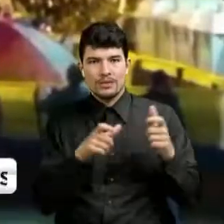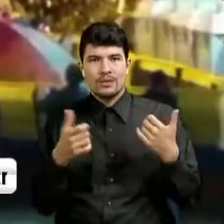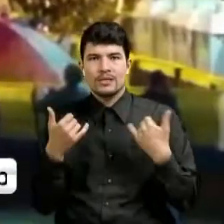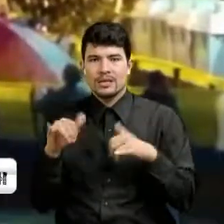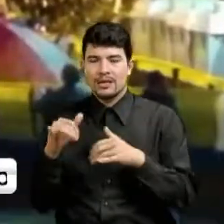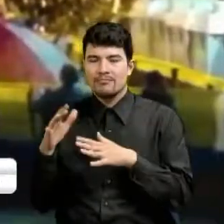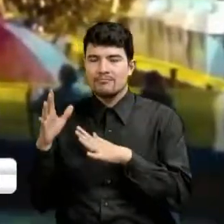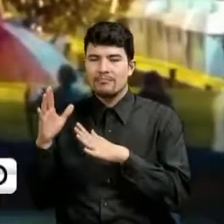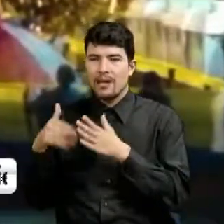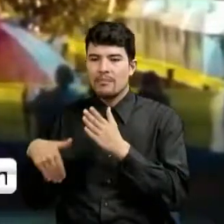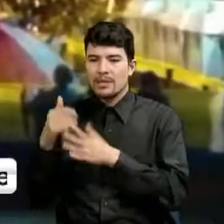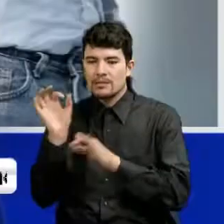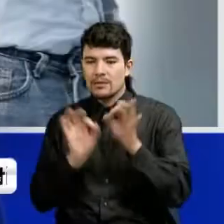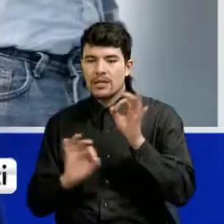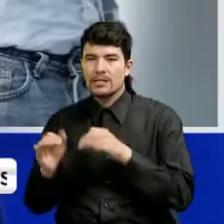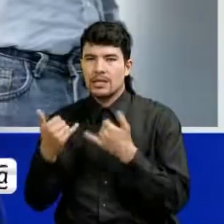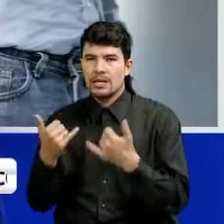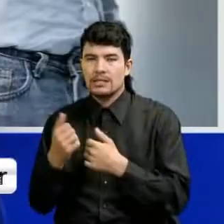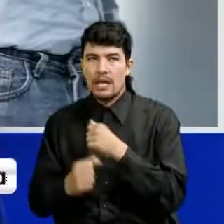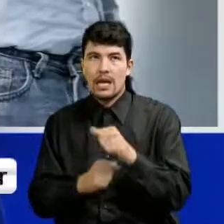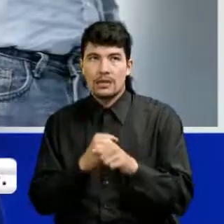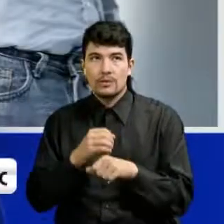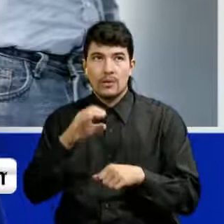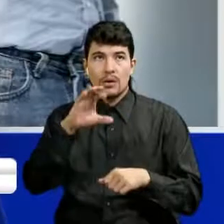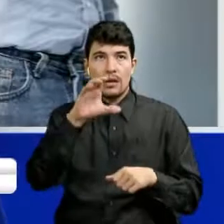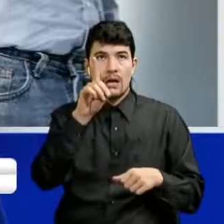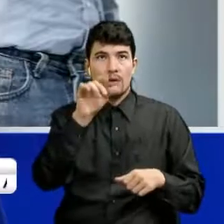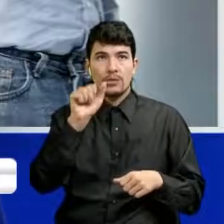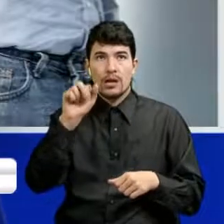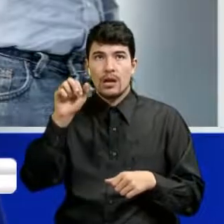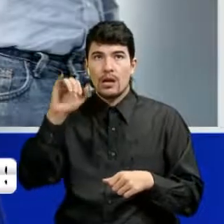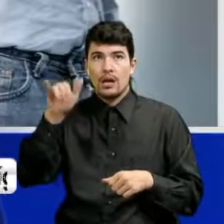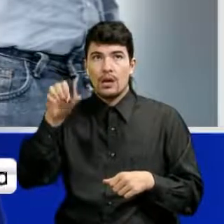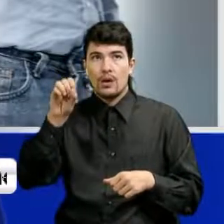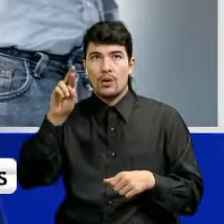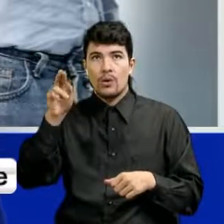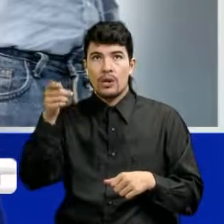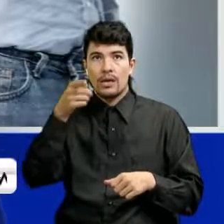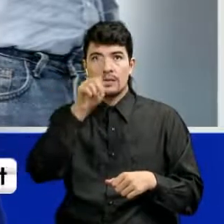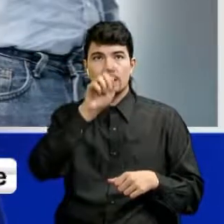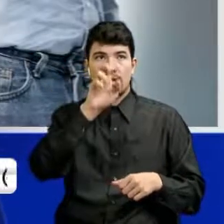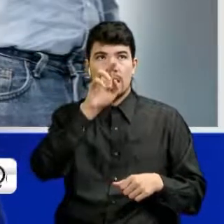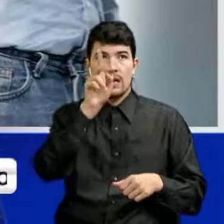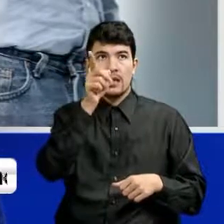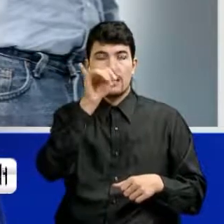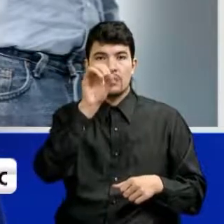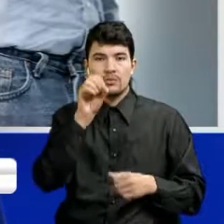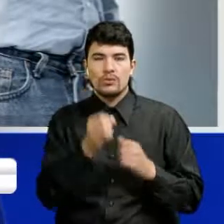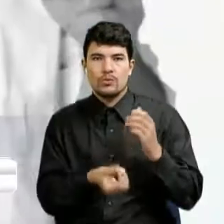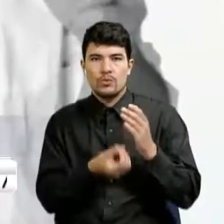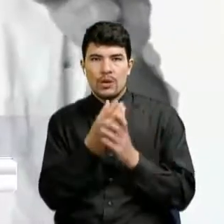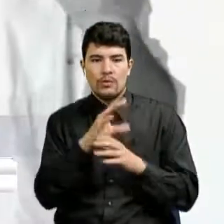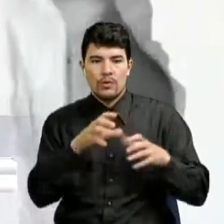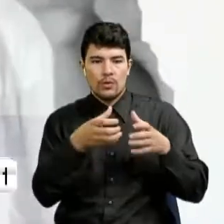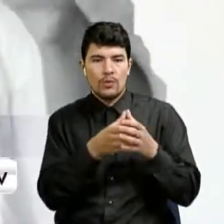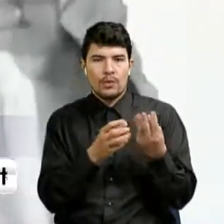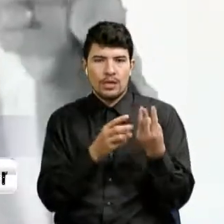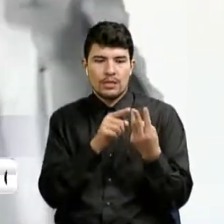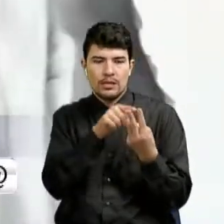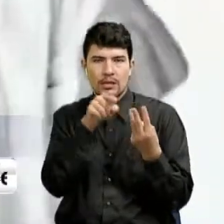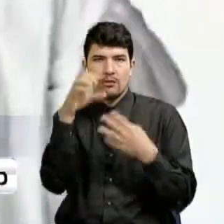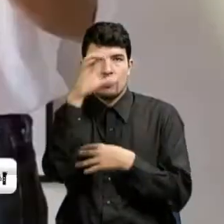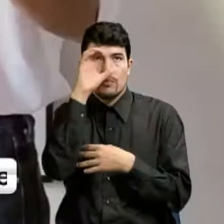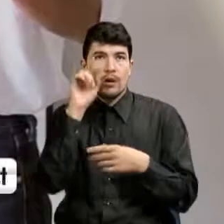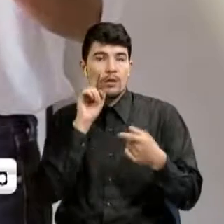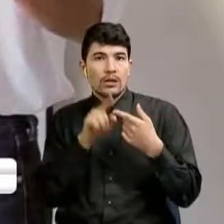desde inicios del año claudia lópez jorge robledo y sergio fajardo hacen parte de la nueva coalición colombia la cual busca